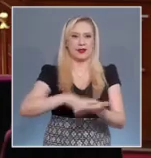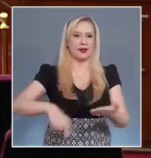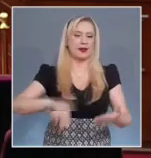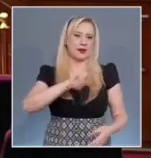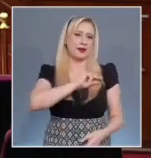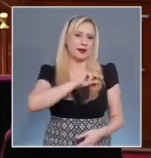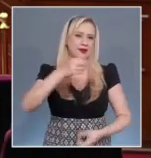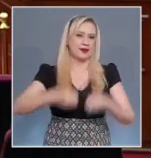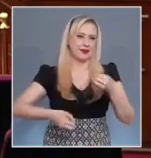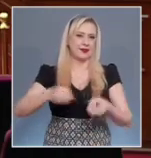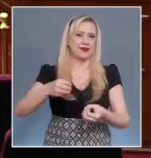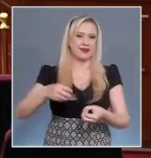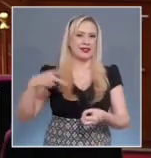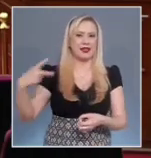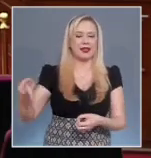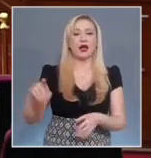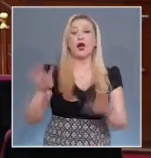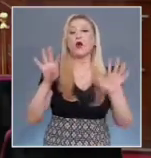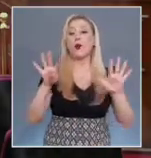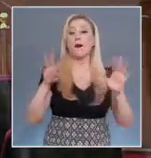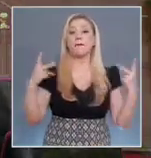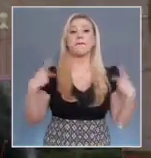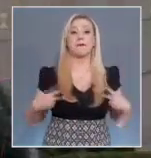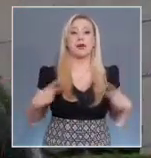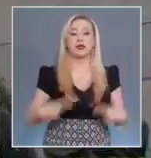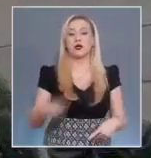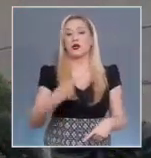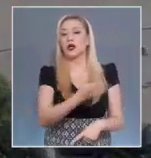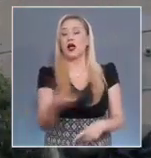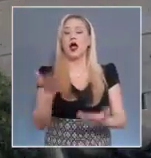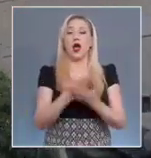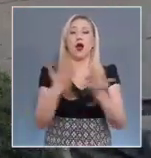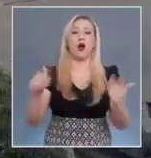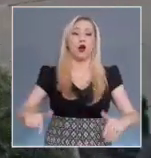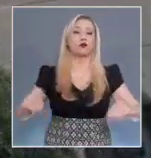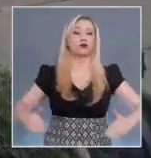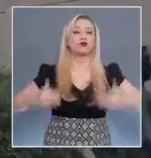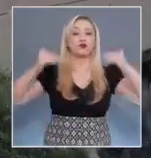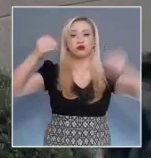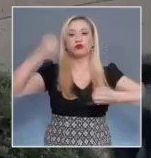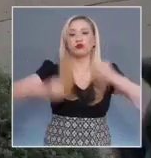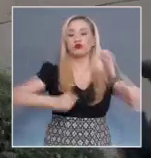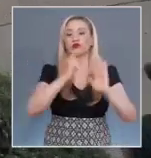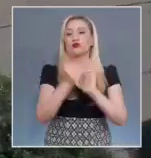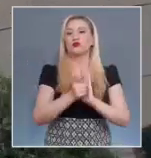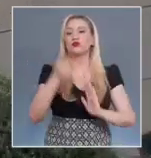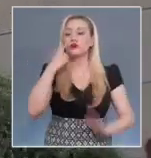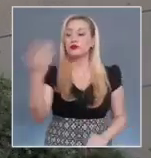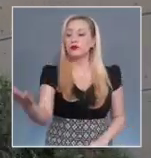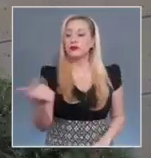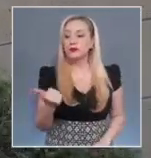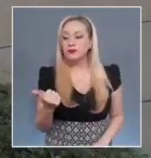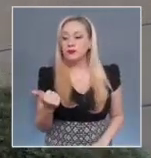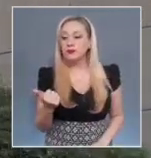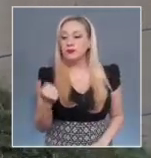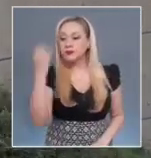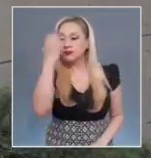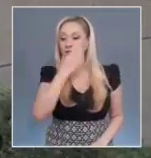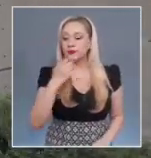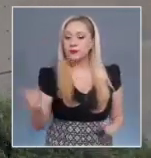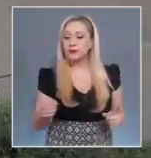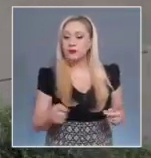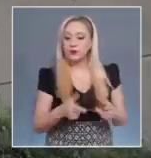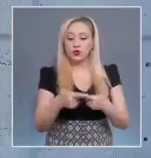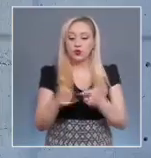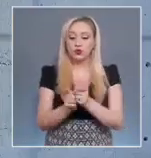el proceso para integrar la terna que la Suprema Corte propondrá al Senado de la República para designar a una magistrada de la Sala